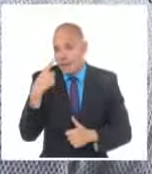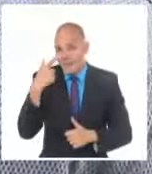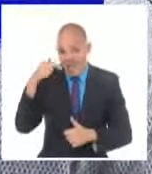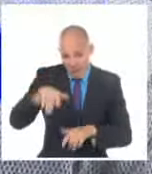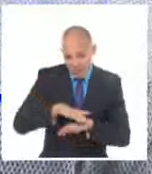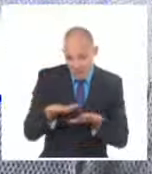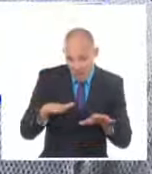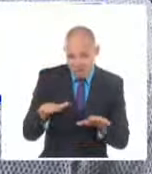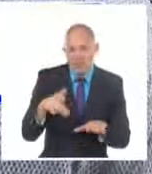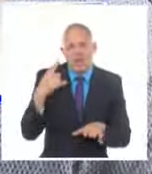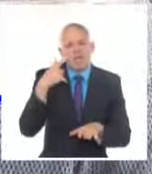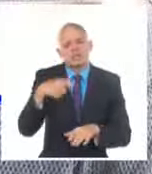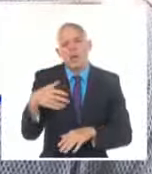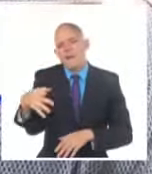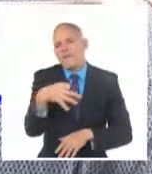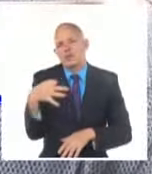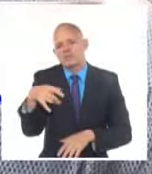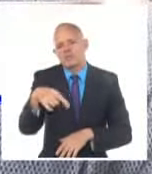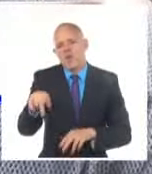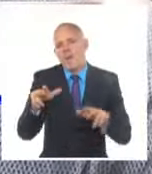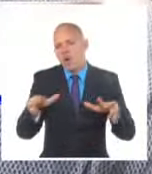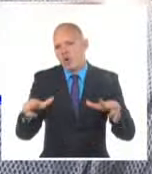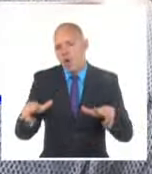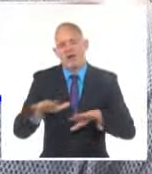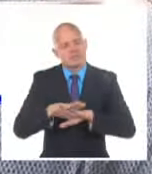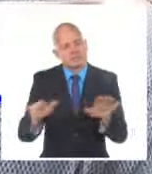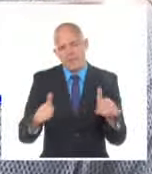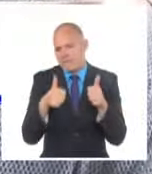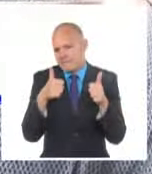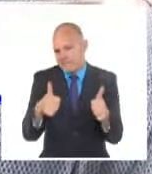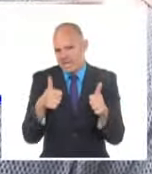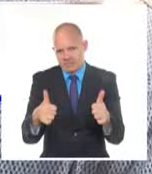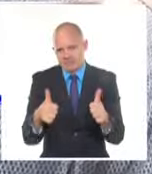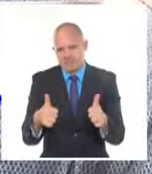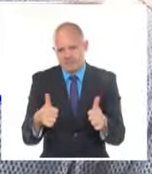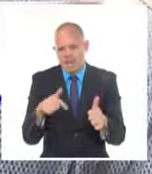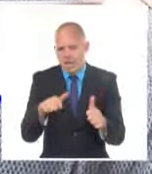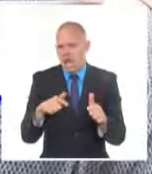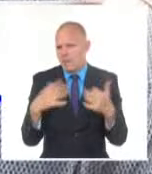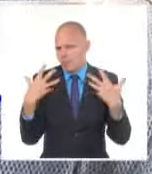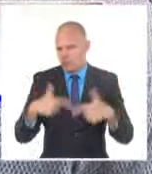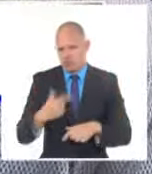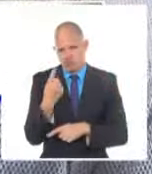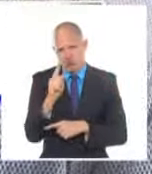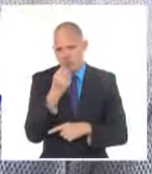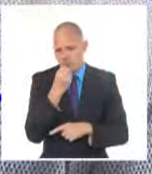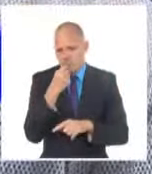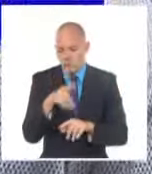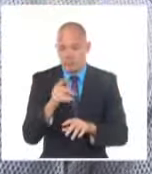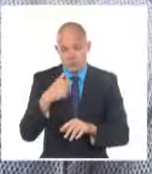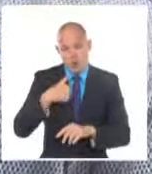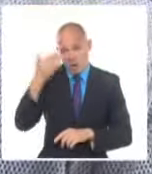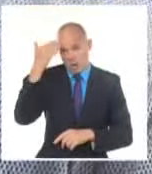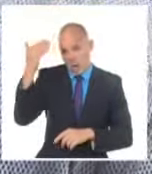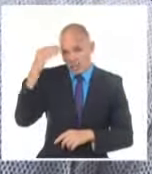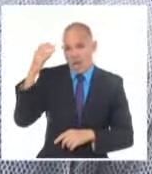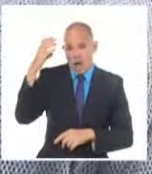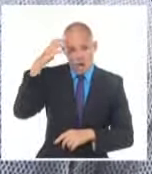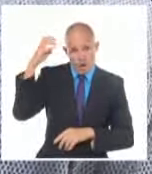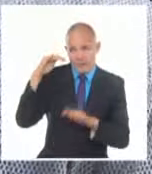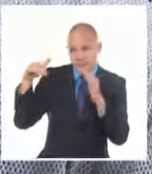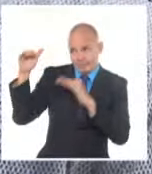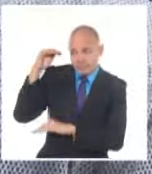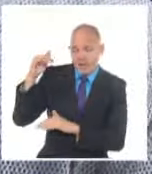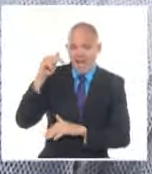municipio, agradecemos que el país nos haya tenido en cuenta para esta inversión, porque de verdad que lo necesitamos. Un municipio que fundamentalmente su renglón